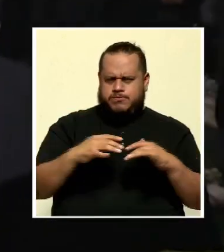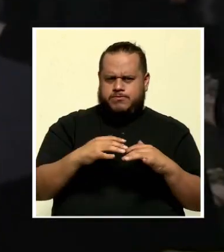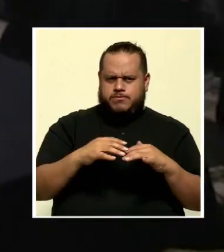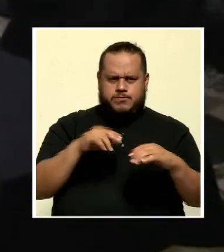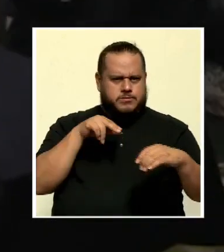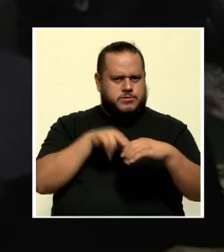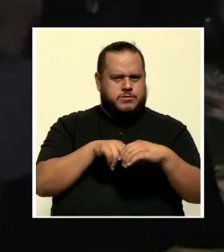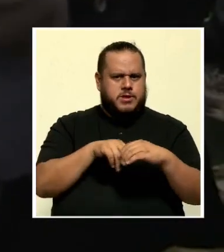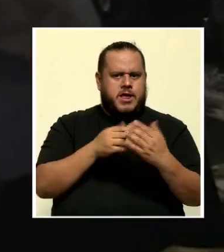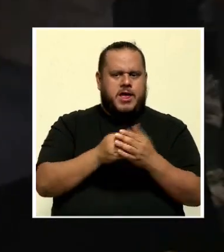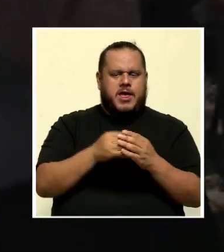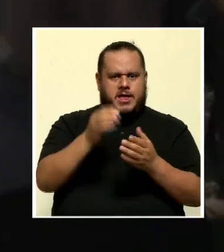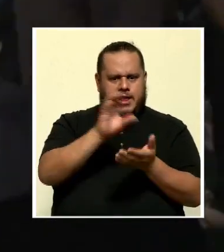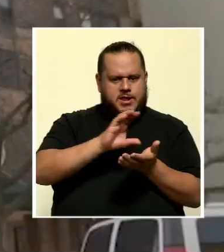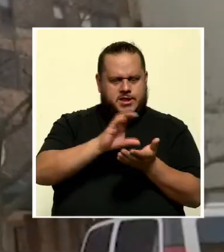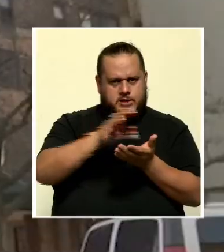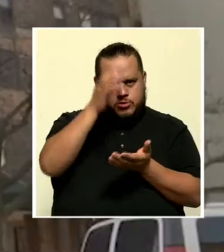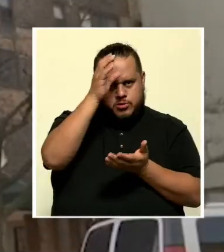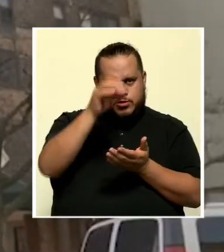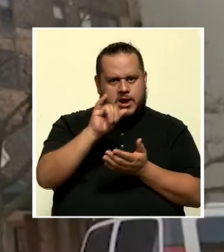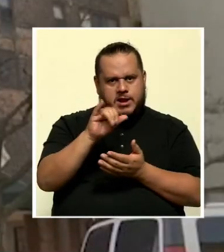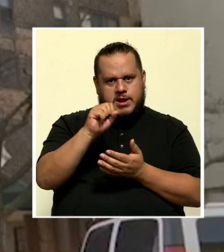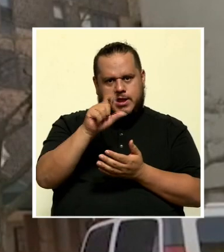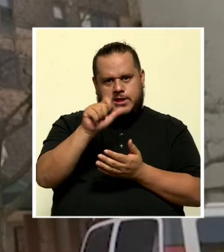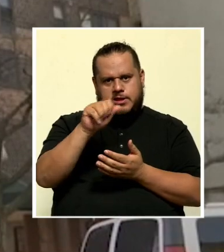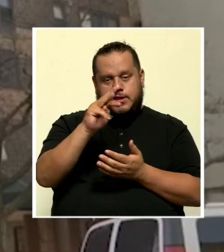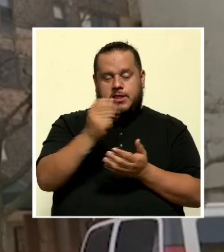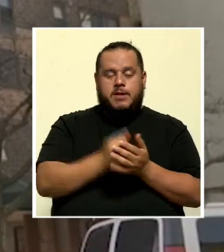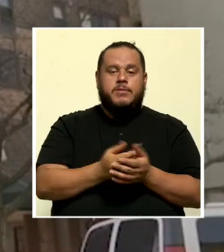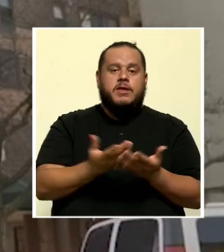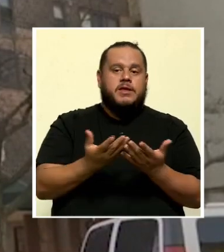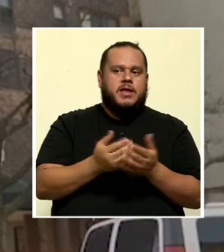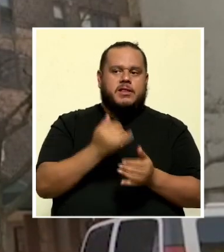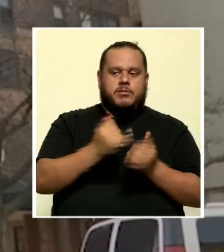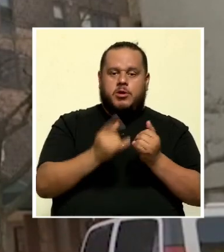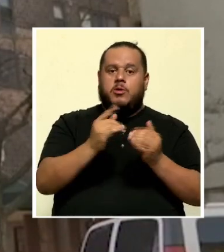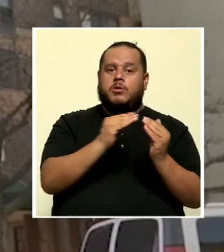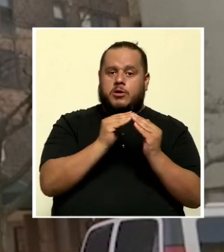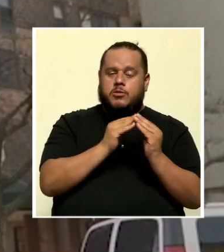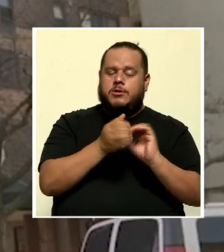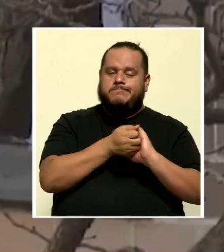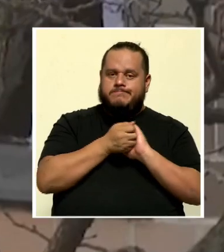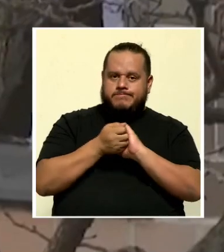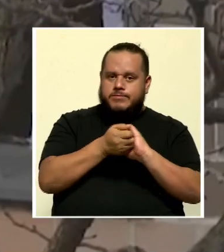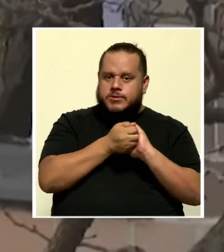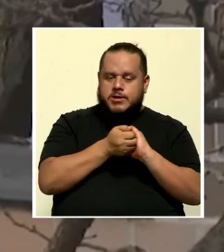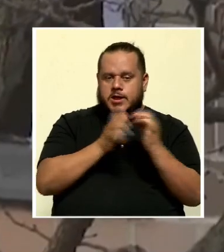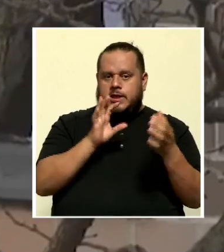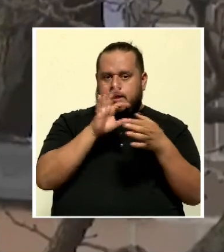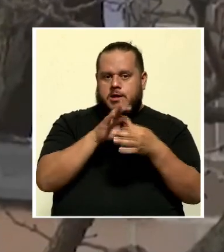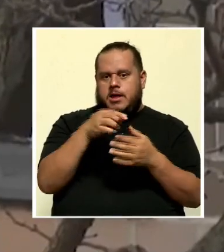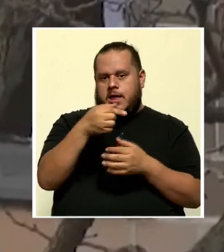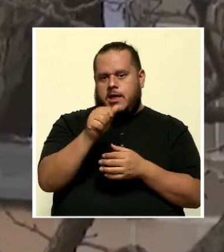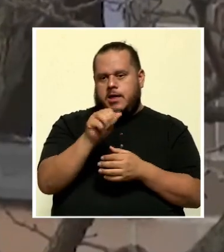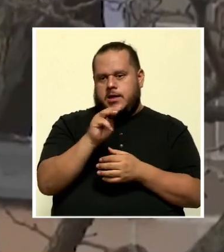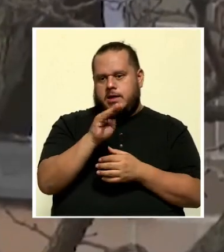Cultural Islámico culminó una semana de oraciones y luto en una comunidad muy unida y vinculada a Gambia.